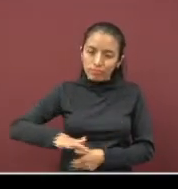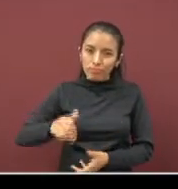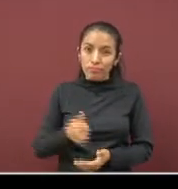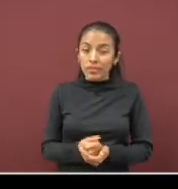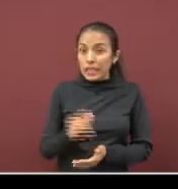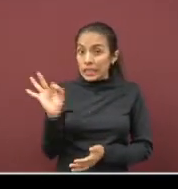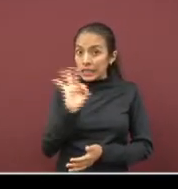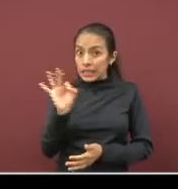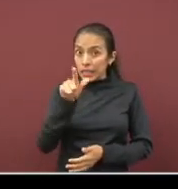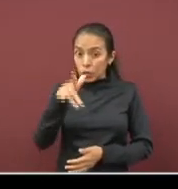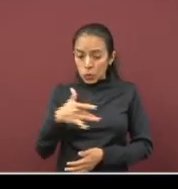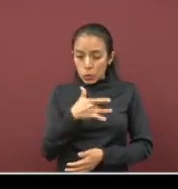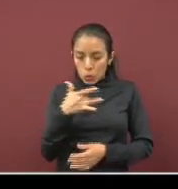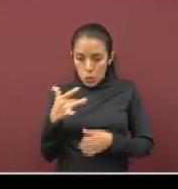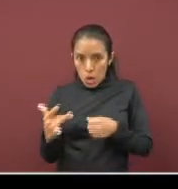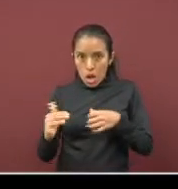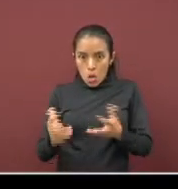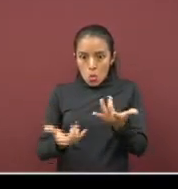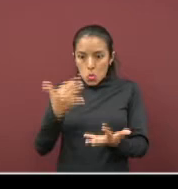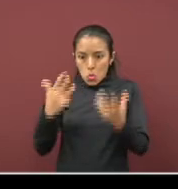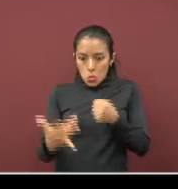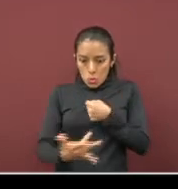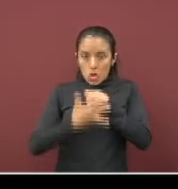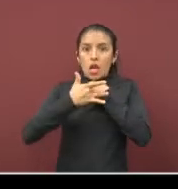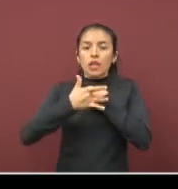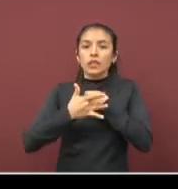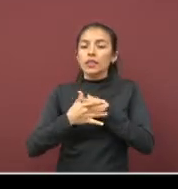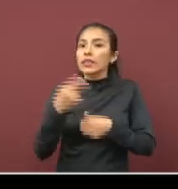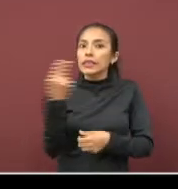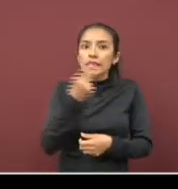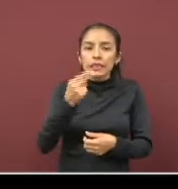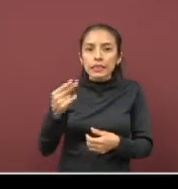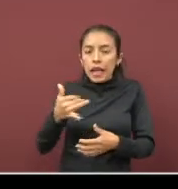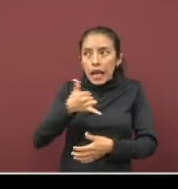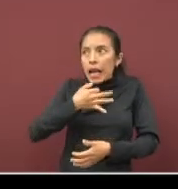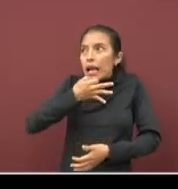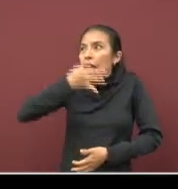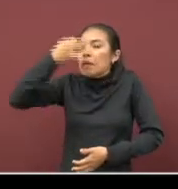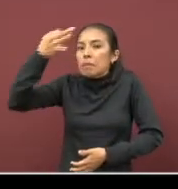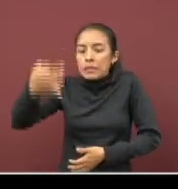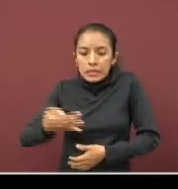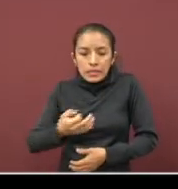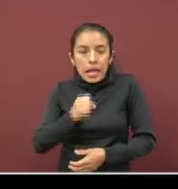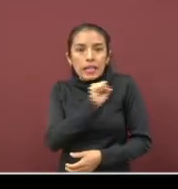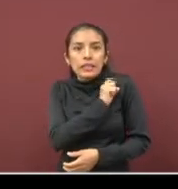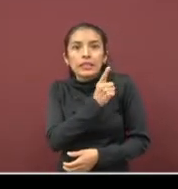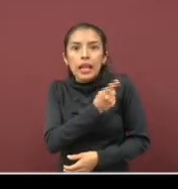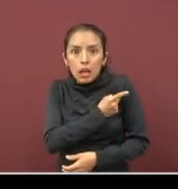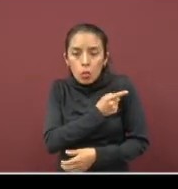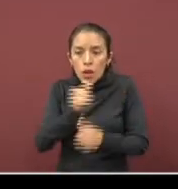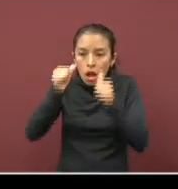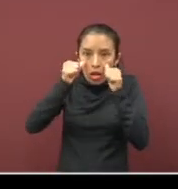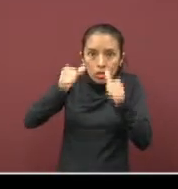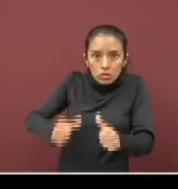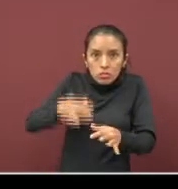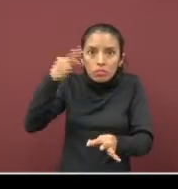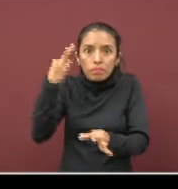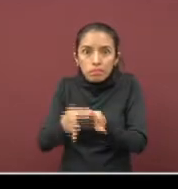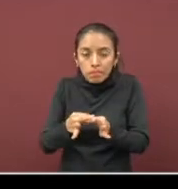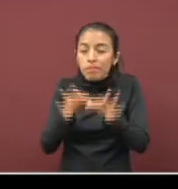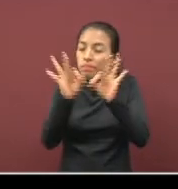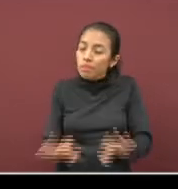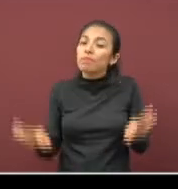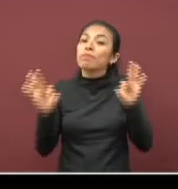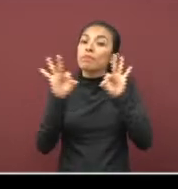es muy importante que solicite atención médica inmediata recuerde que es muy importante continuar con las